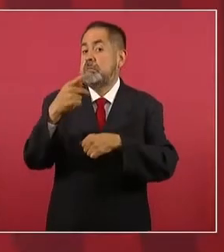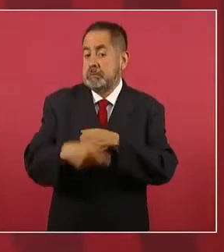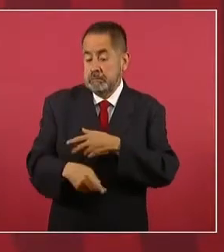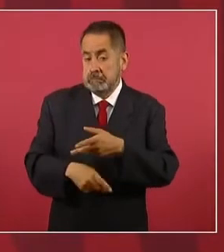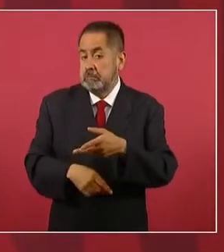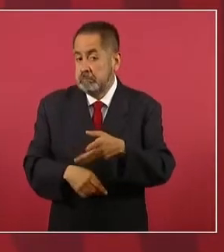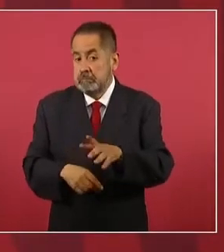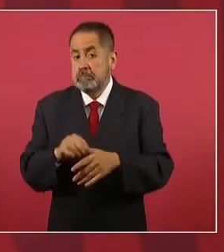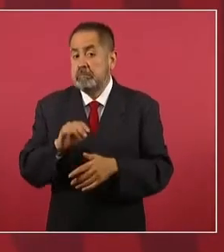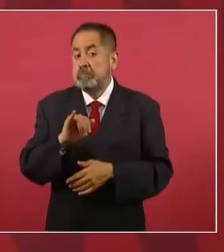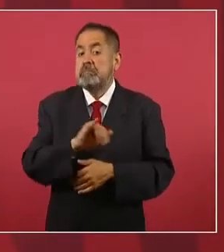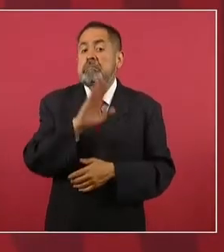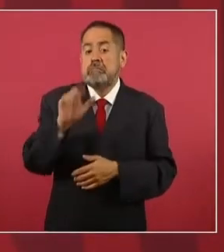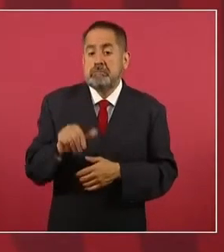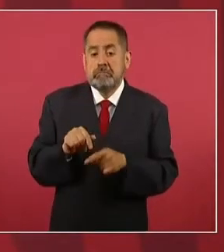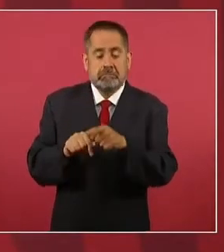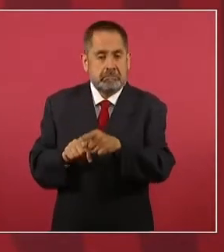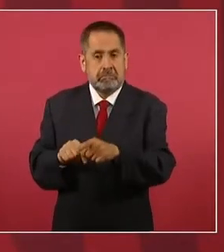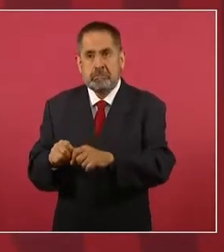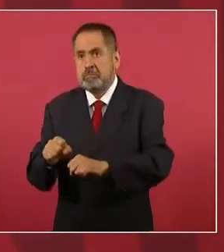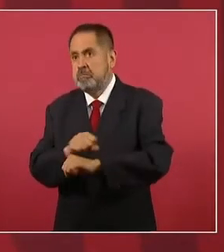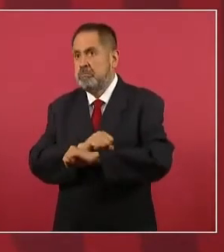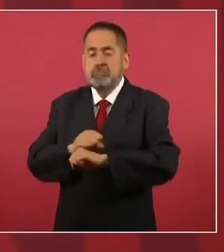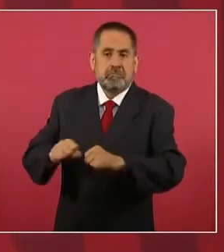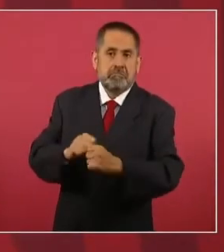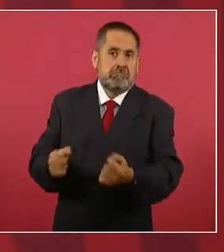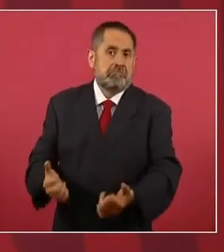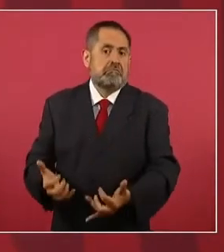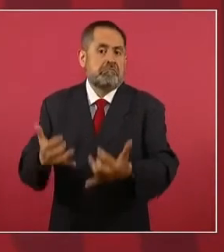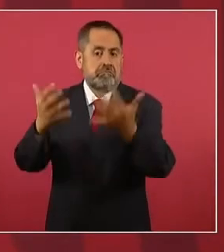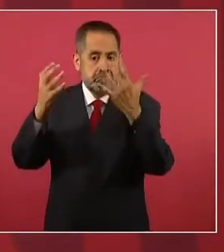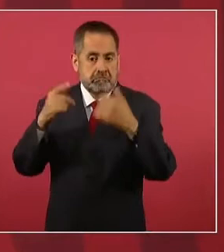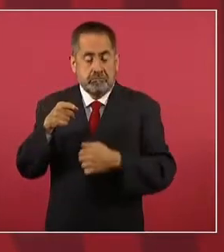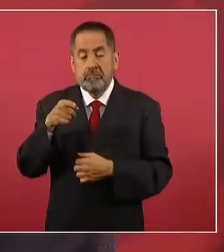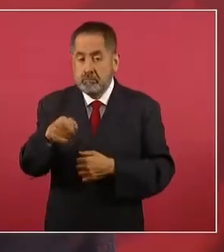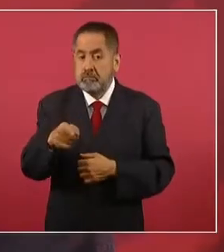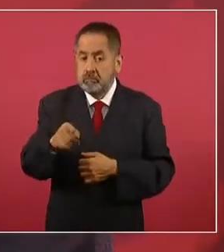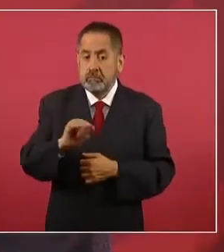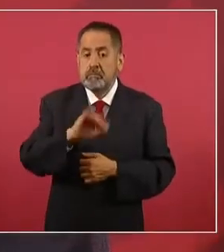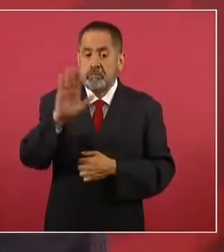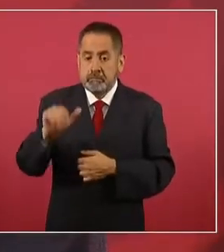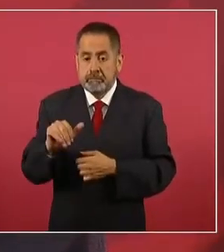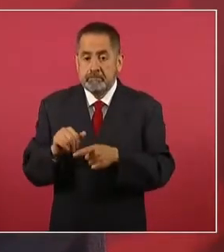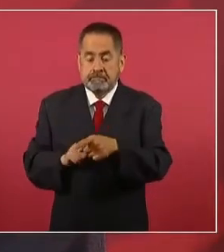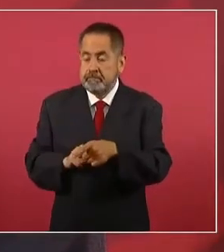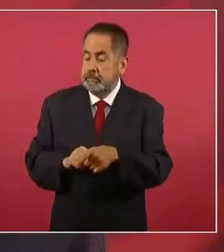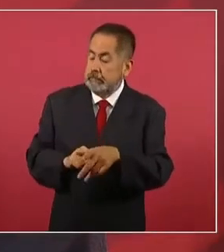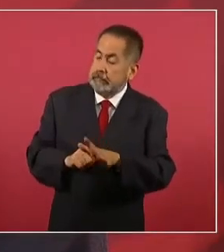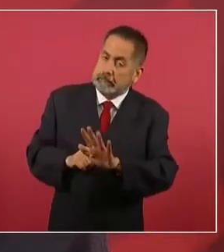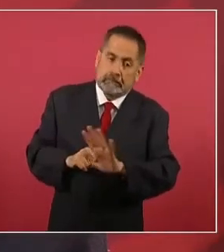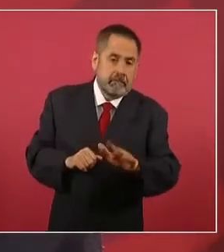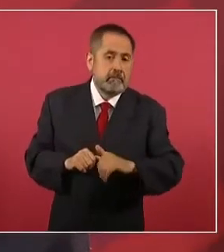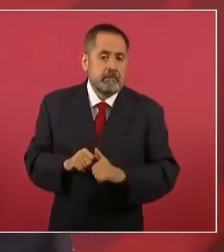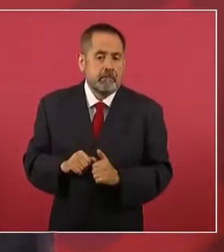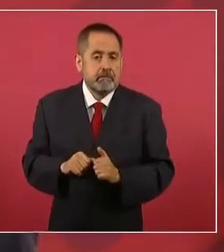de que estallaran ductos, ¿sí?,